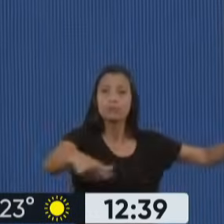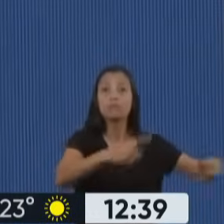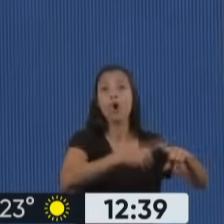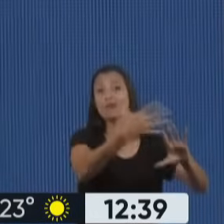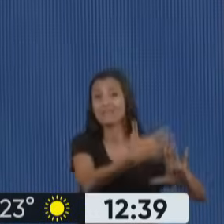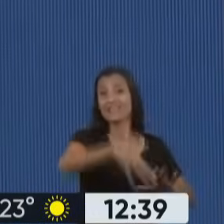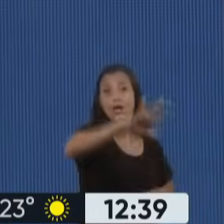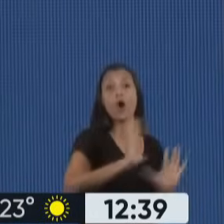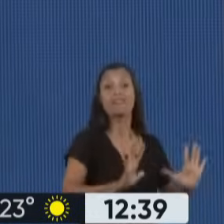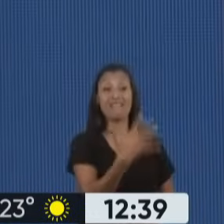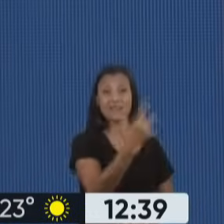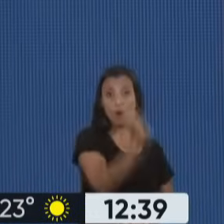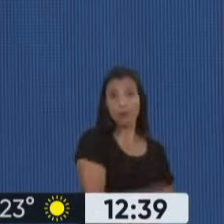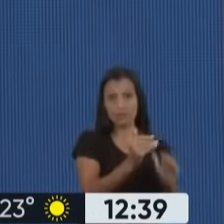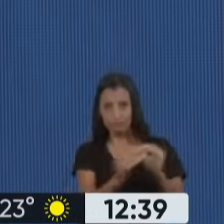a 25.